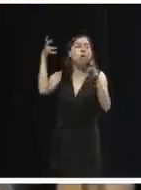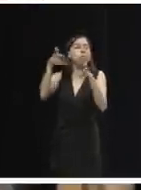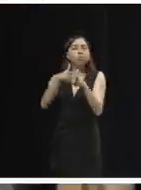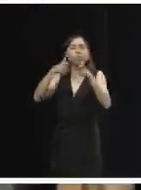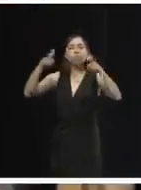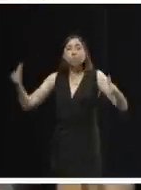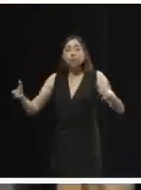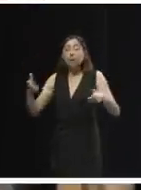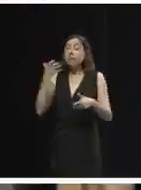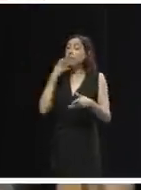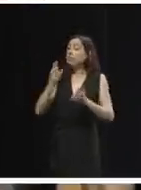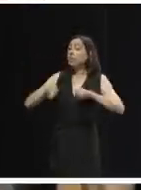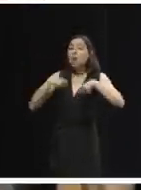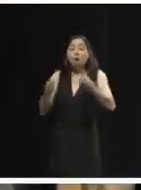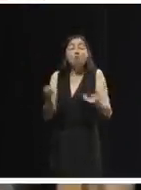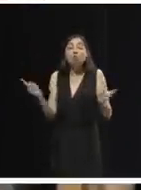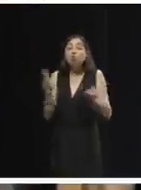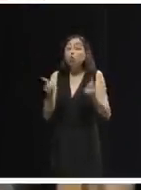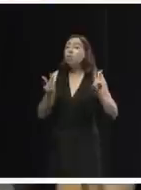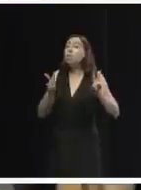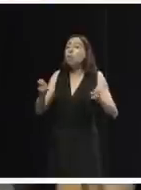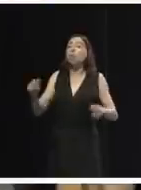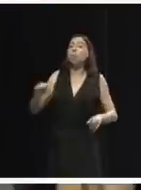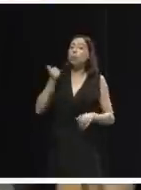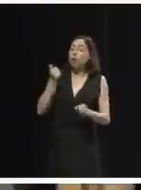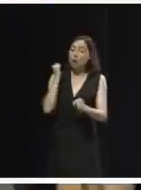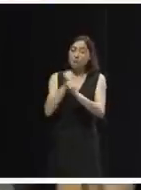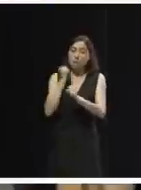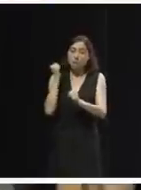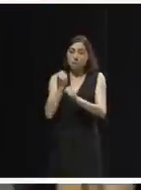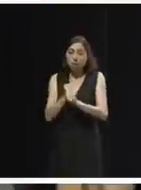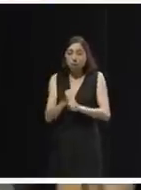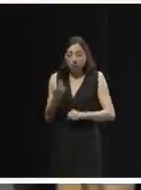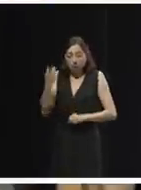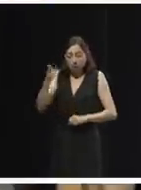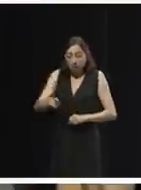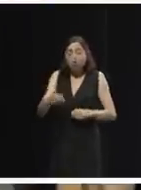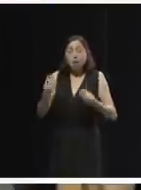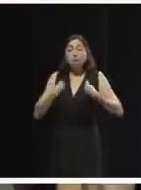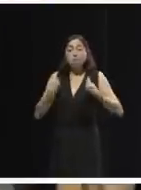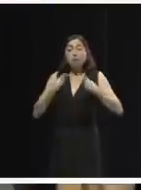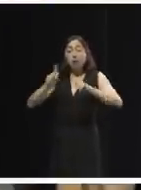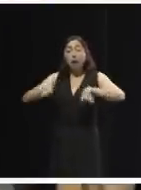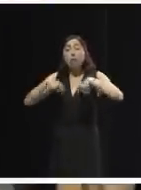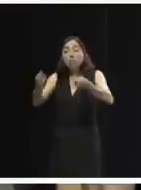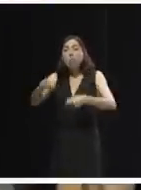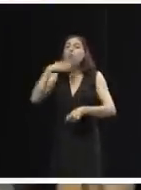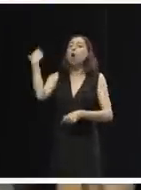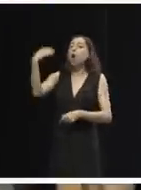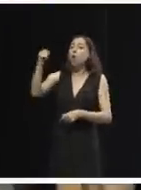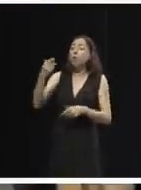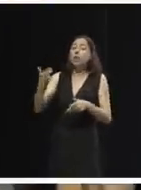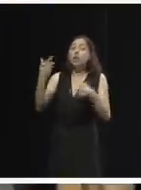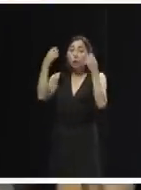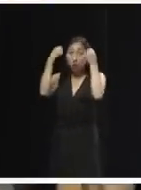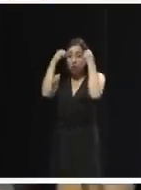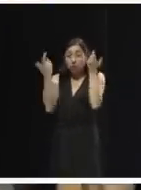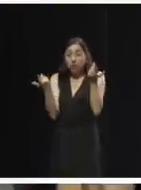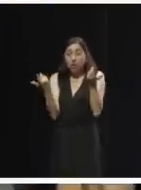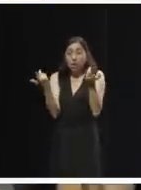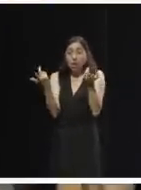Si no generamos nuevas oportunidades de empleo y vida a nuestra juventud estudiante,